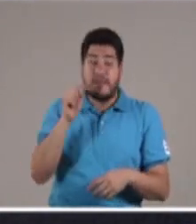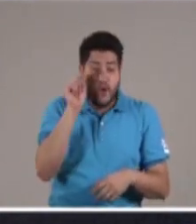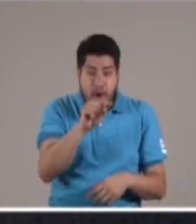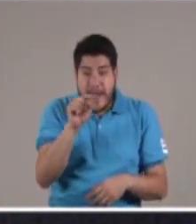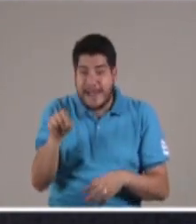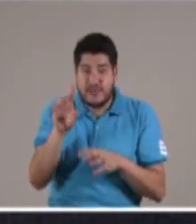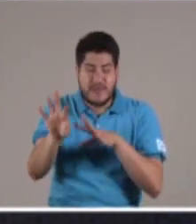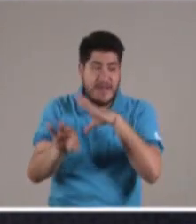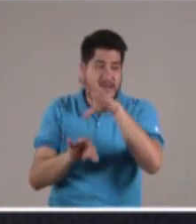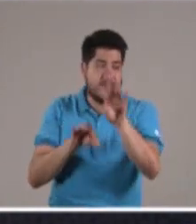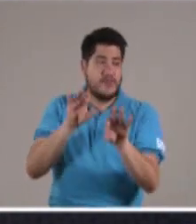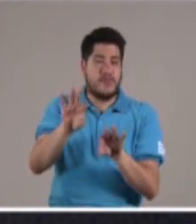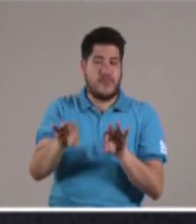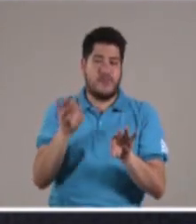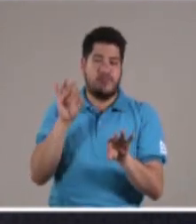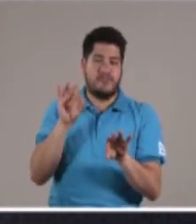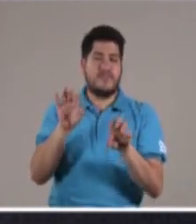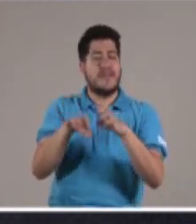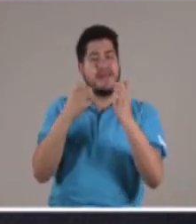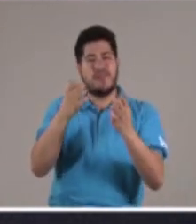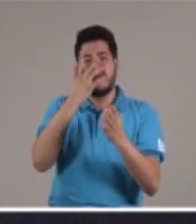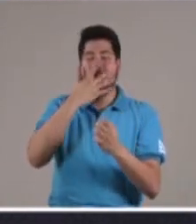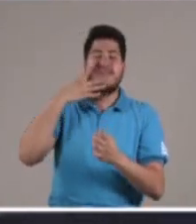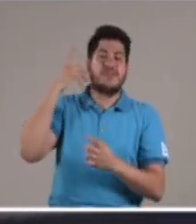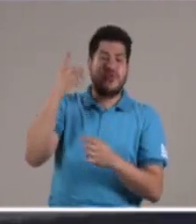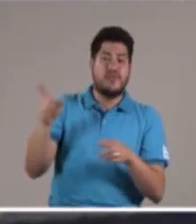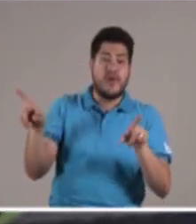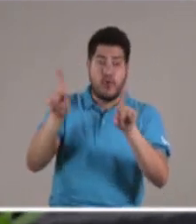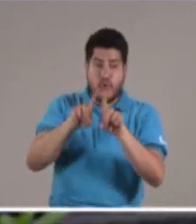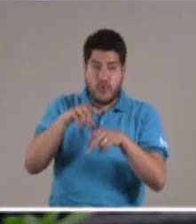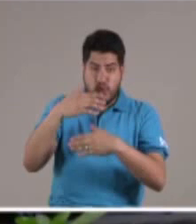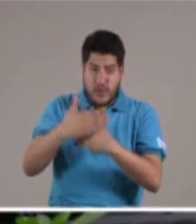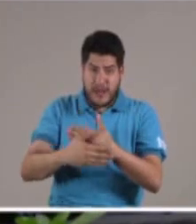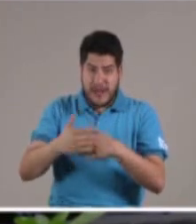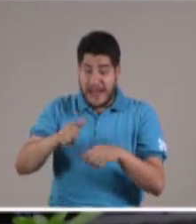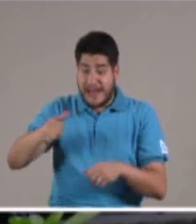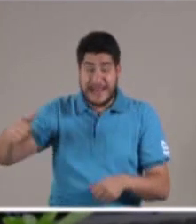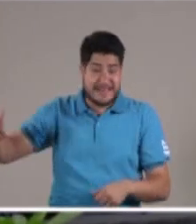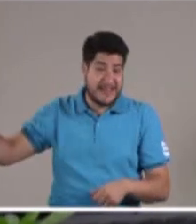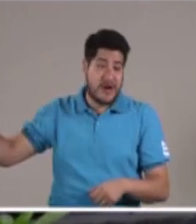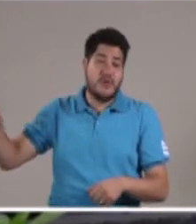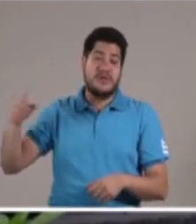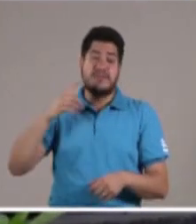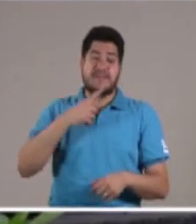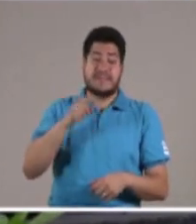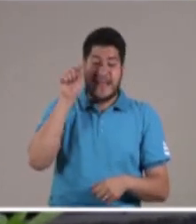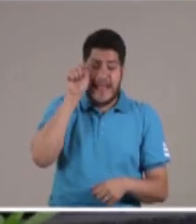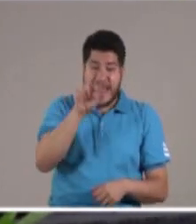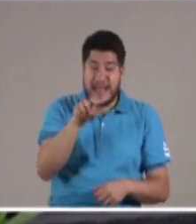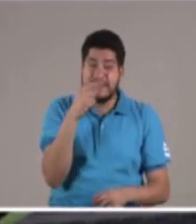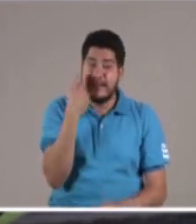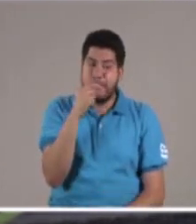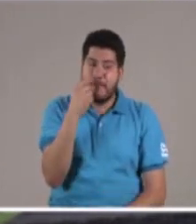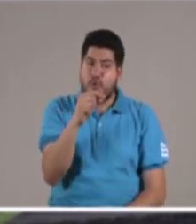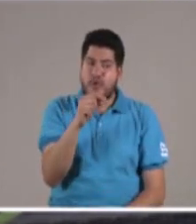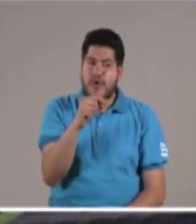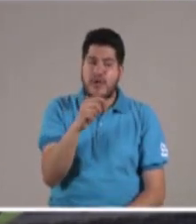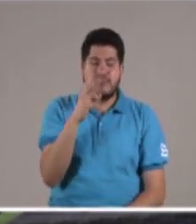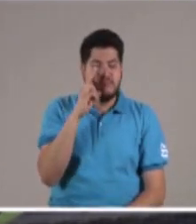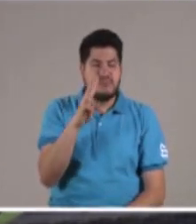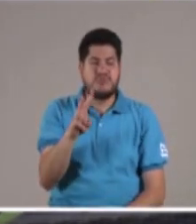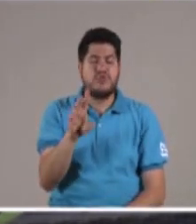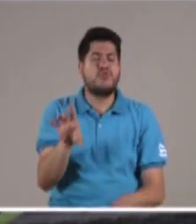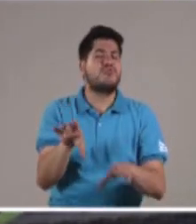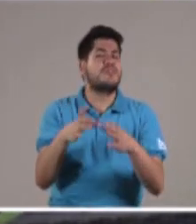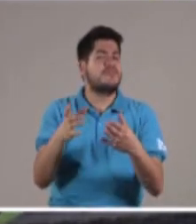los buenos entonces viene Dios y junto a las aguas dice esa muchachona vamos a ver cómo